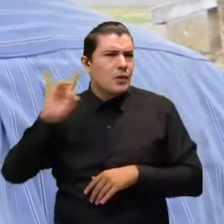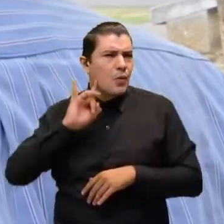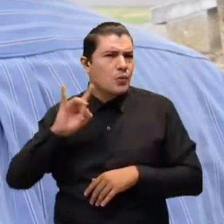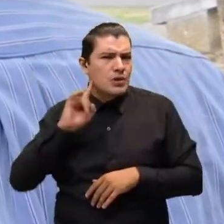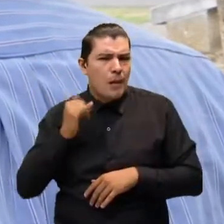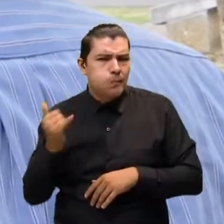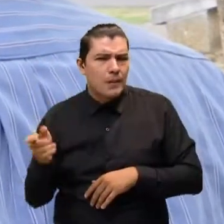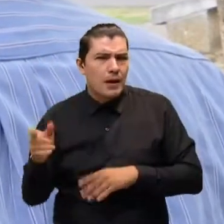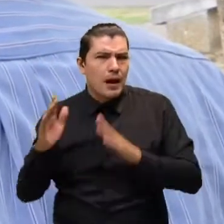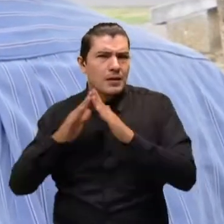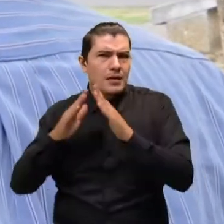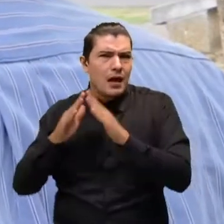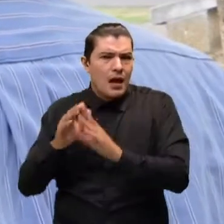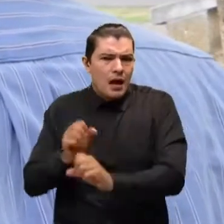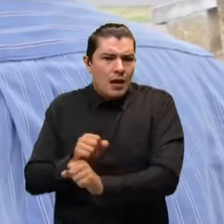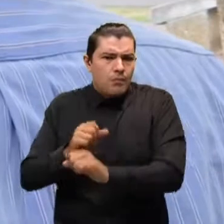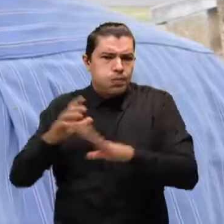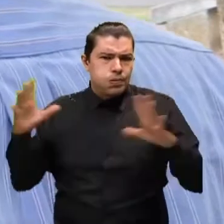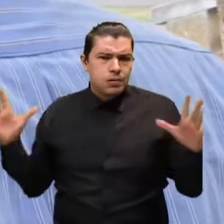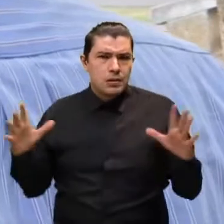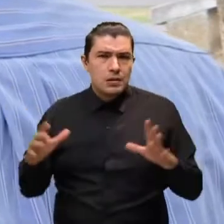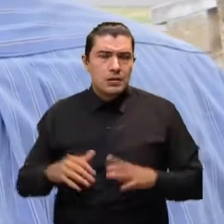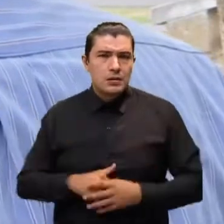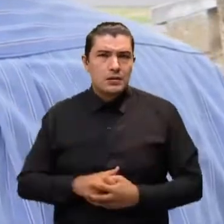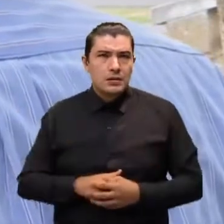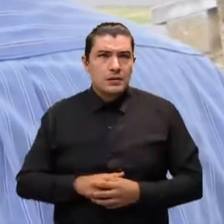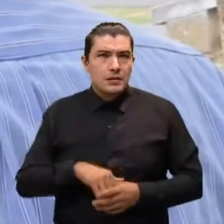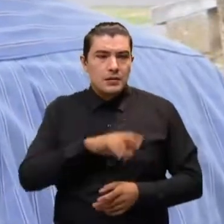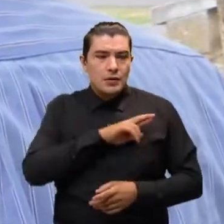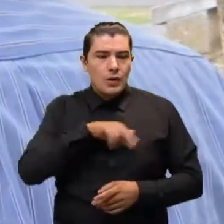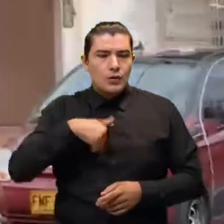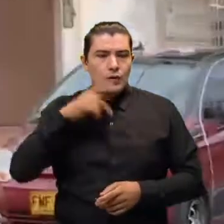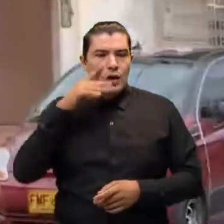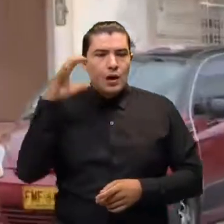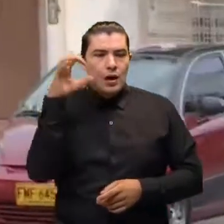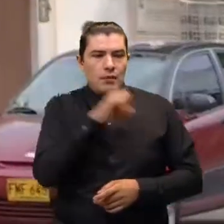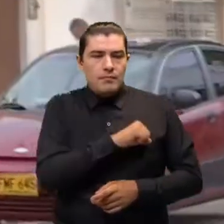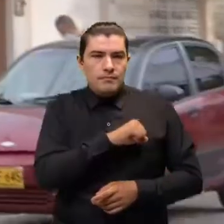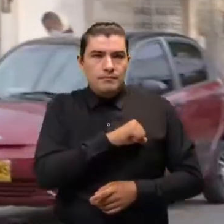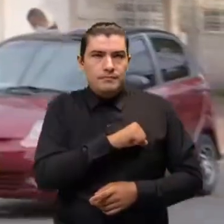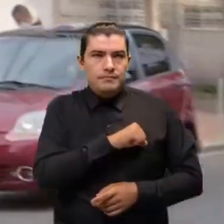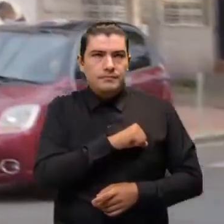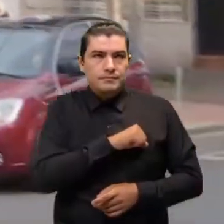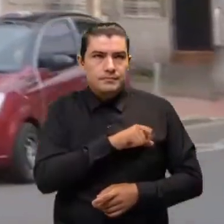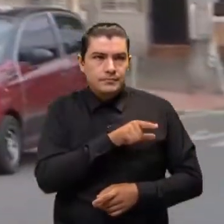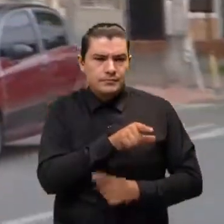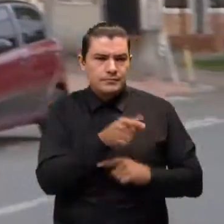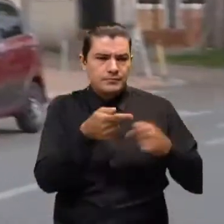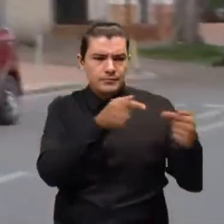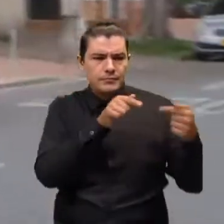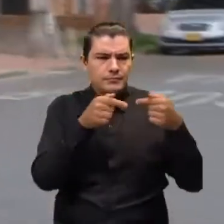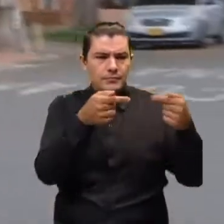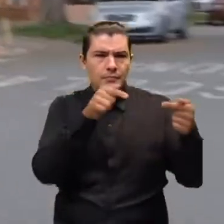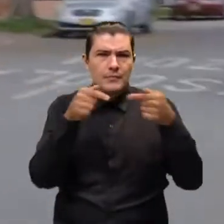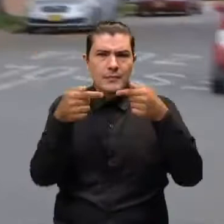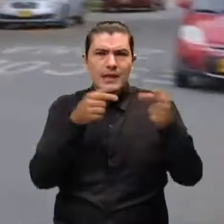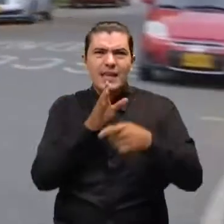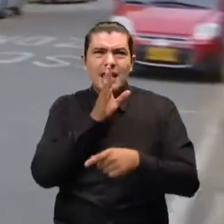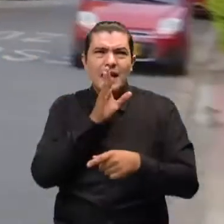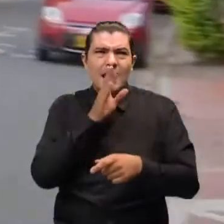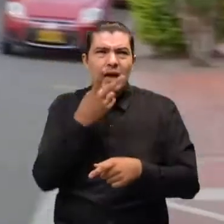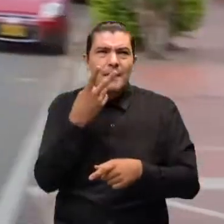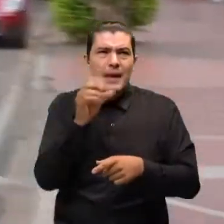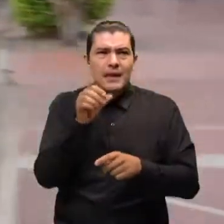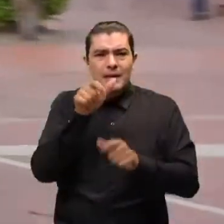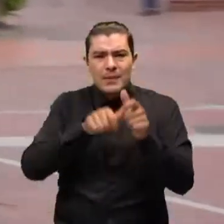estruendo y bastante bulla. Cuando nos dimos cuenta salieron en un tropel como 20 personas,